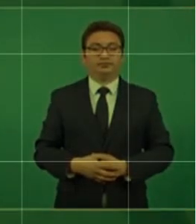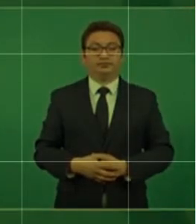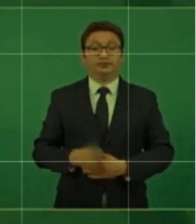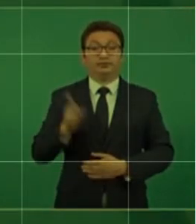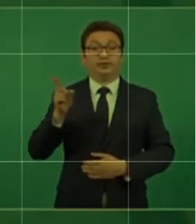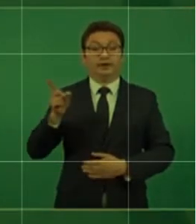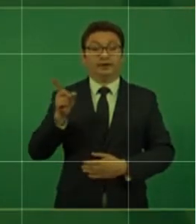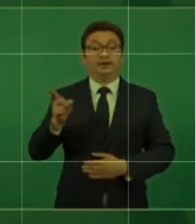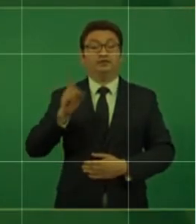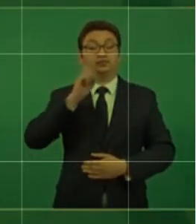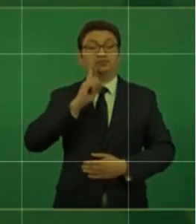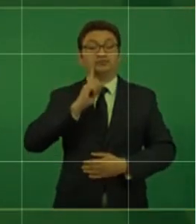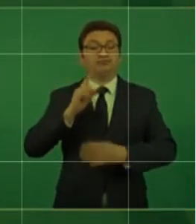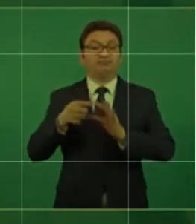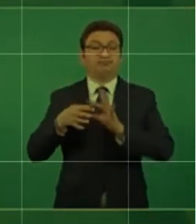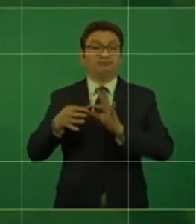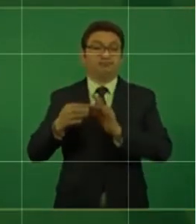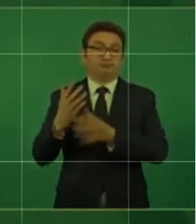disminuido,